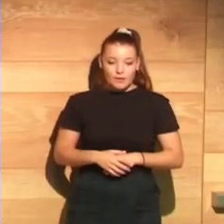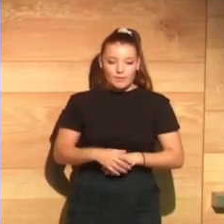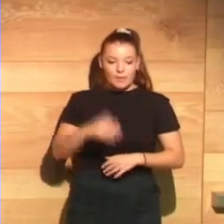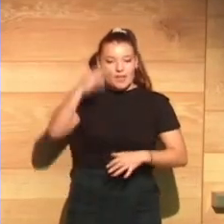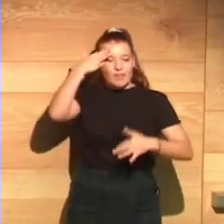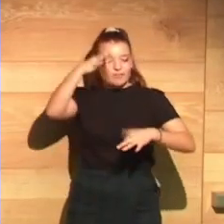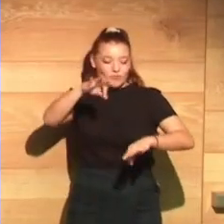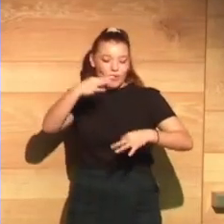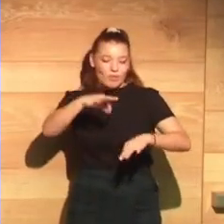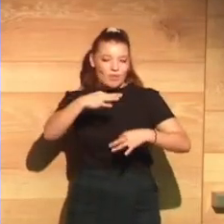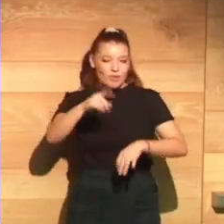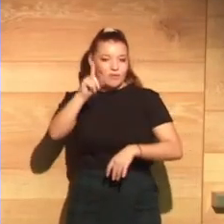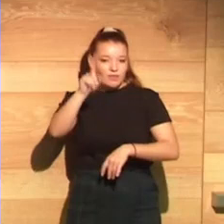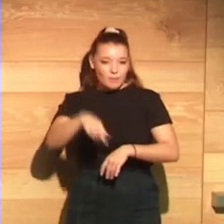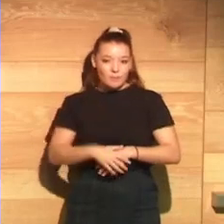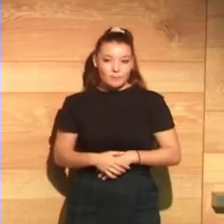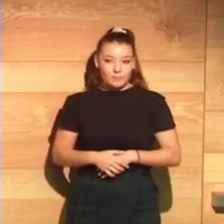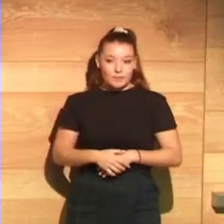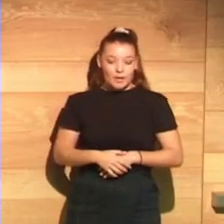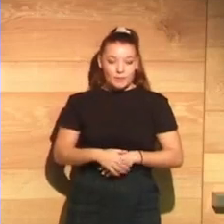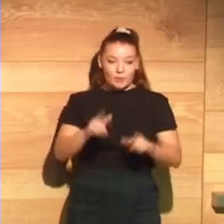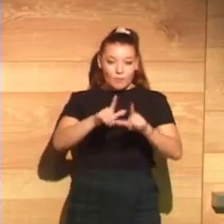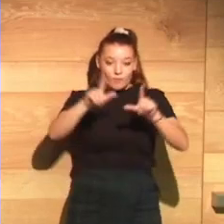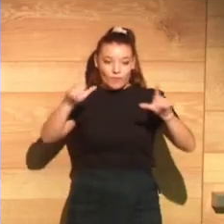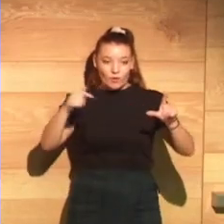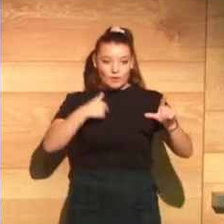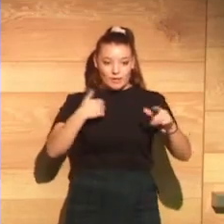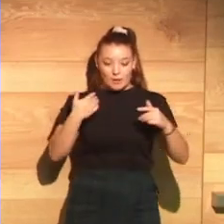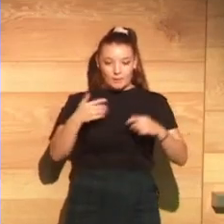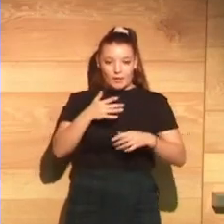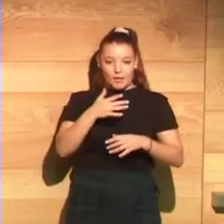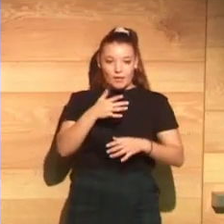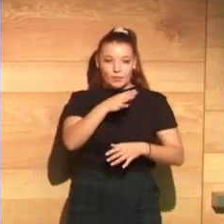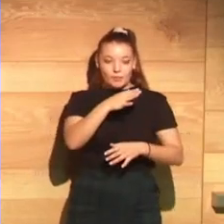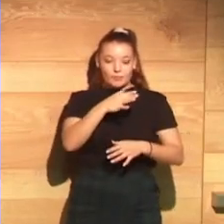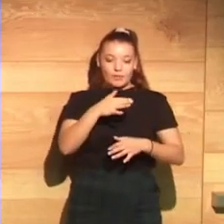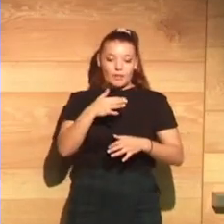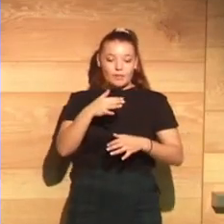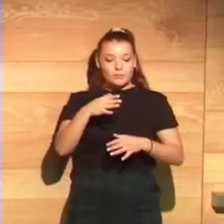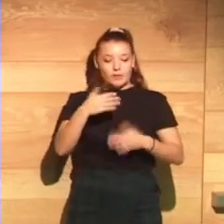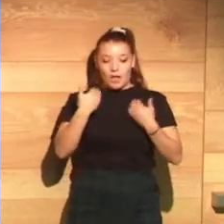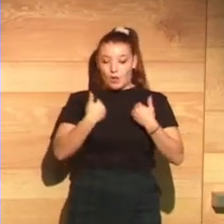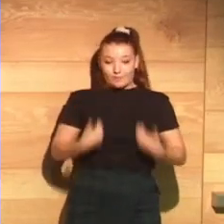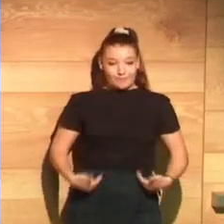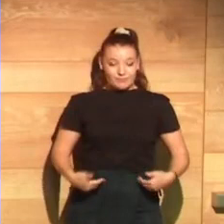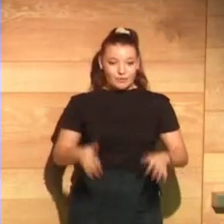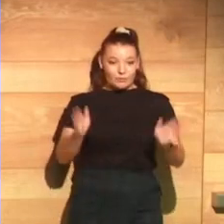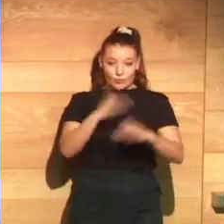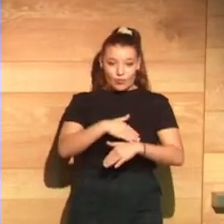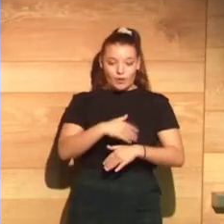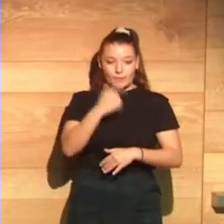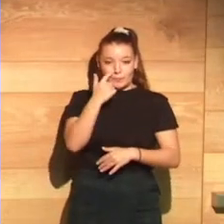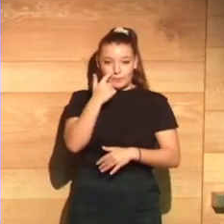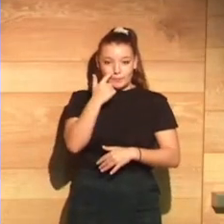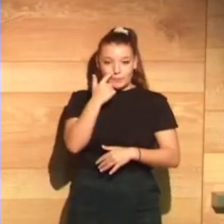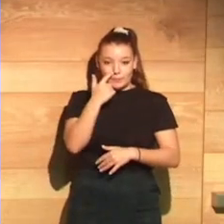cierta inocencia. Yo creo que además todas las imágenes de que ella aparece desnuda no resultan obscenas, porque tiene como